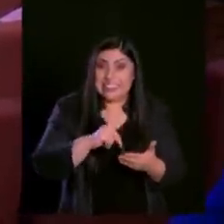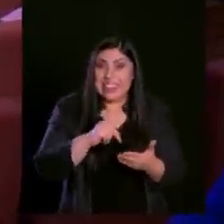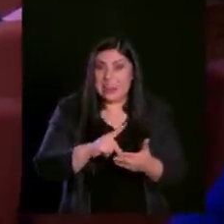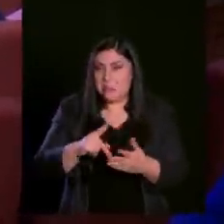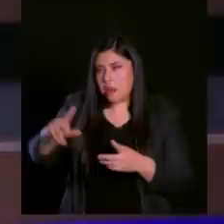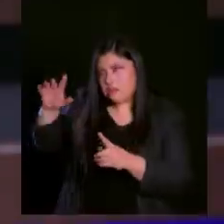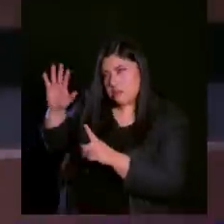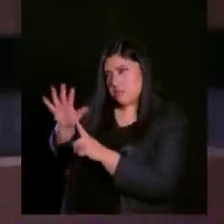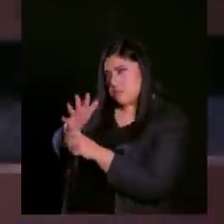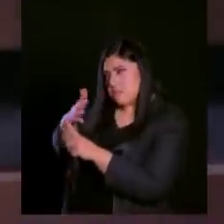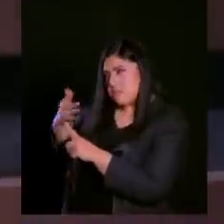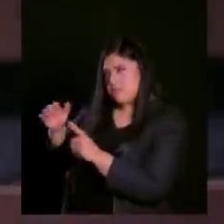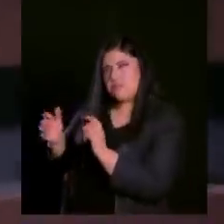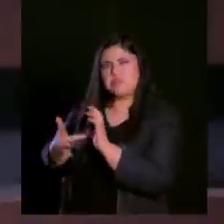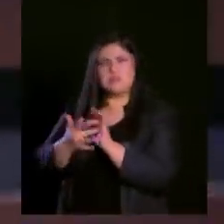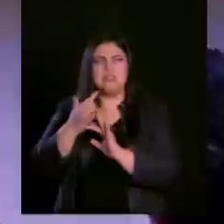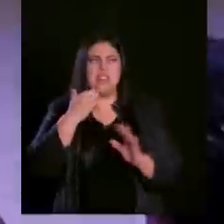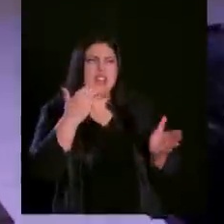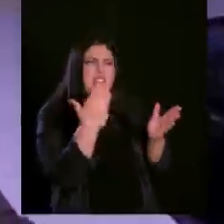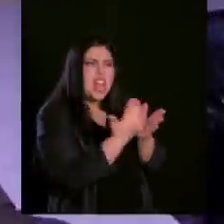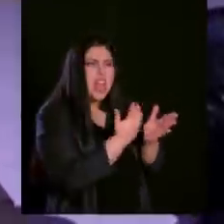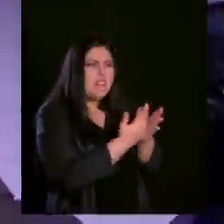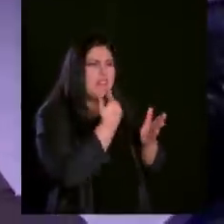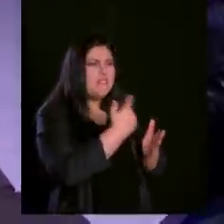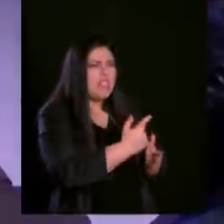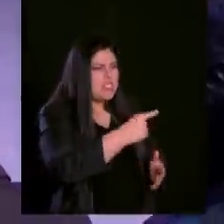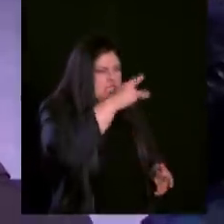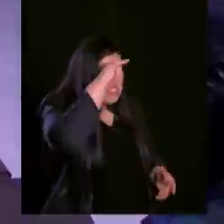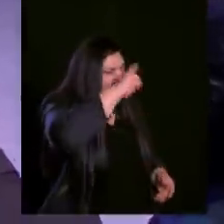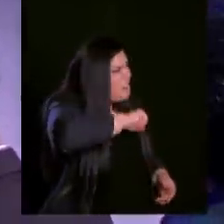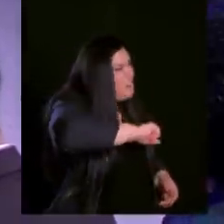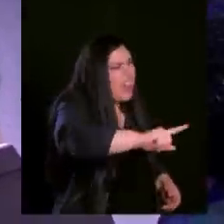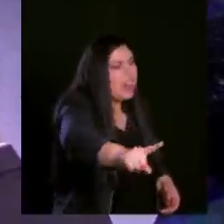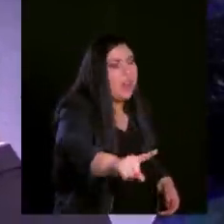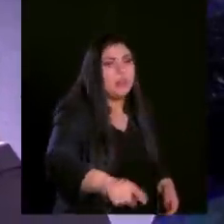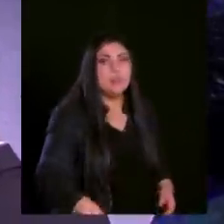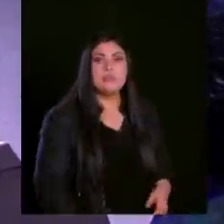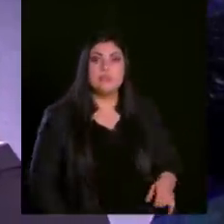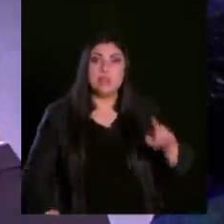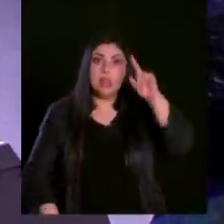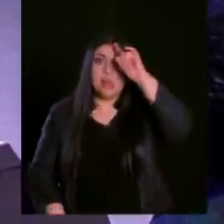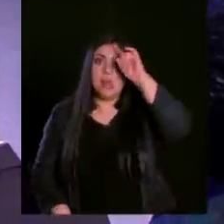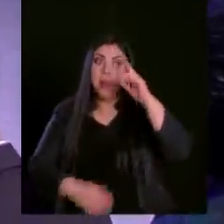el lo dejó Qué pasó después de que el dejó a Jesús